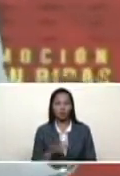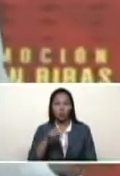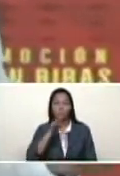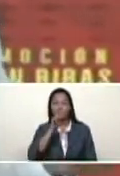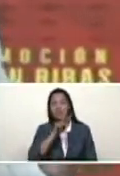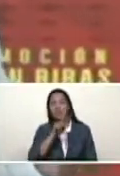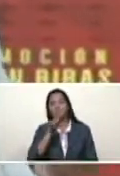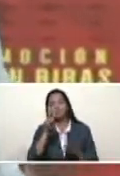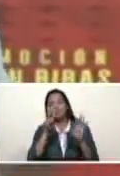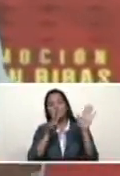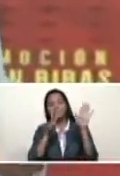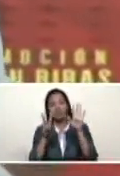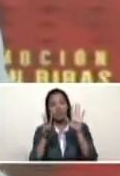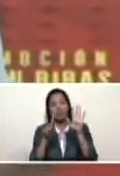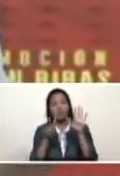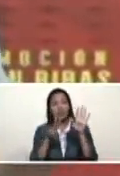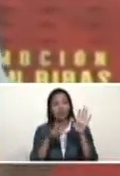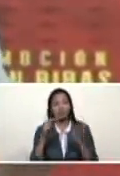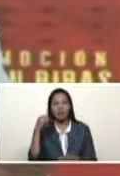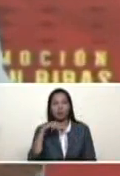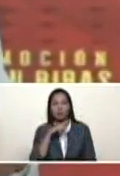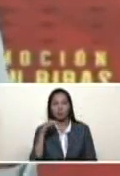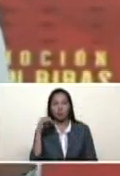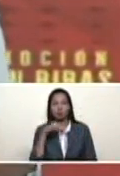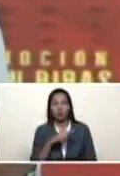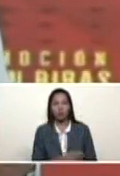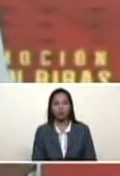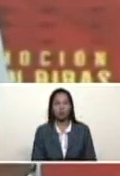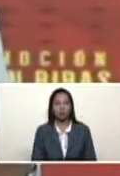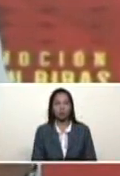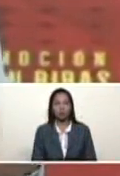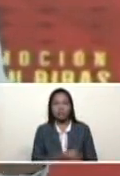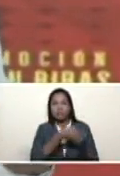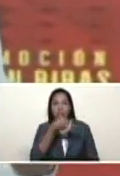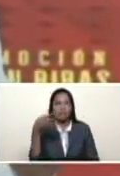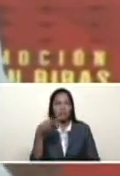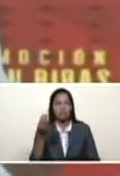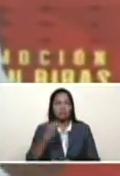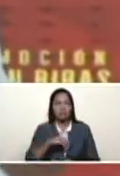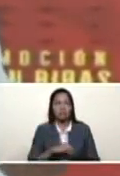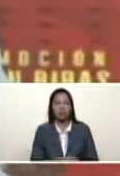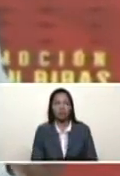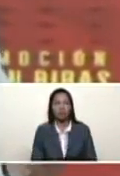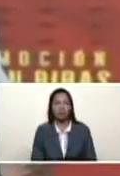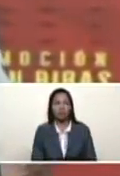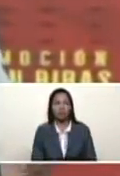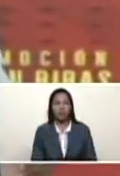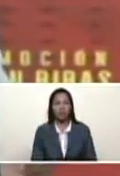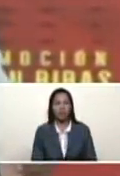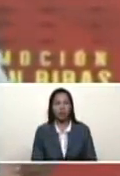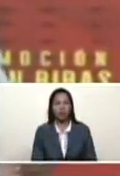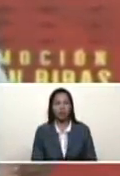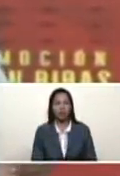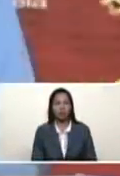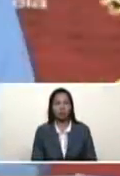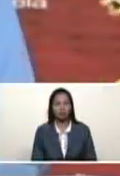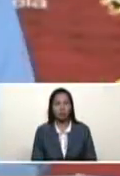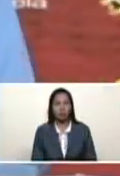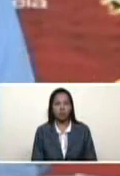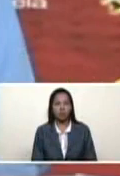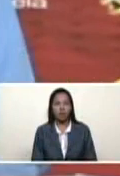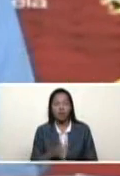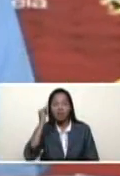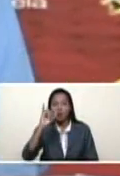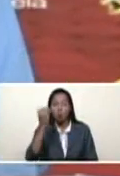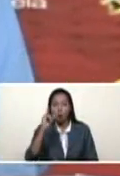noviembre. La Escuela de Guerra Aérea, muy bueno, presidente, espectacular. Lo tenemos también en Lara. Lo que queremos en es... En Yaracuy está